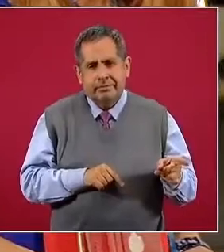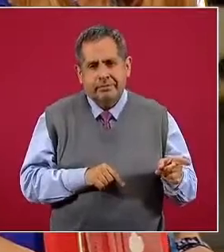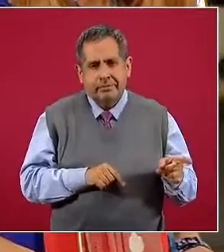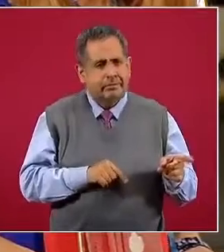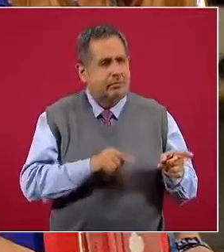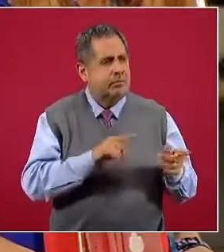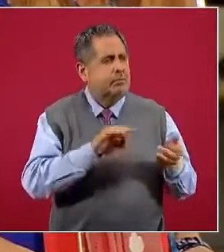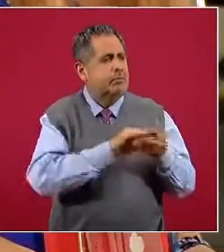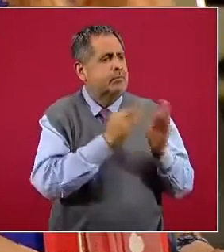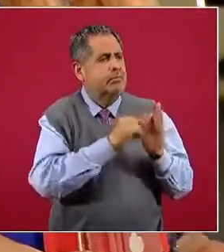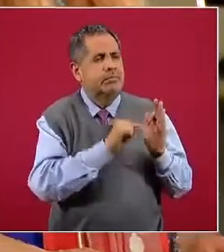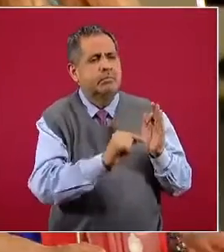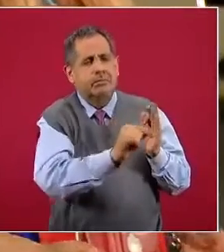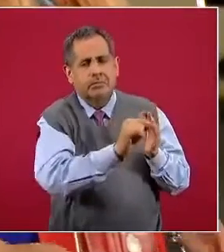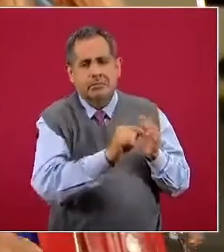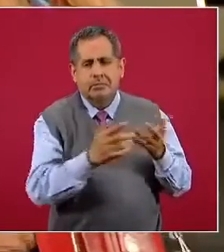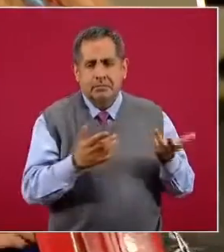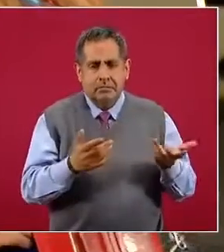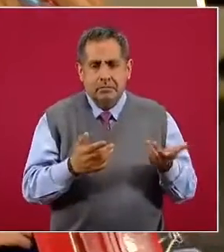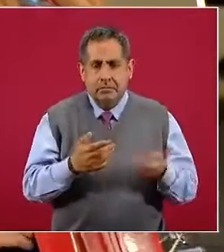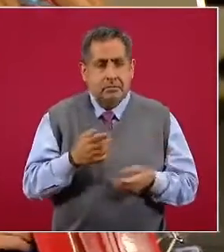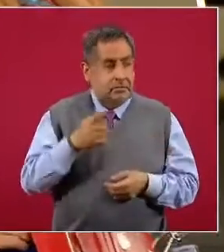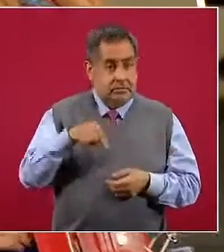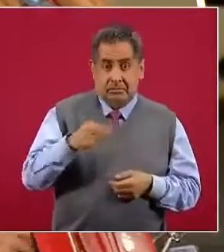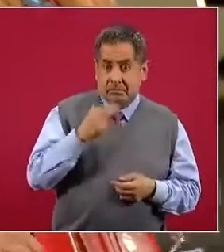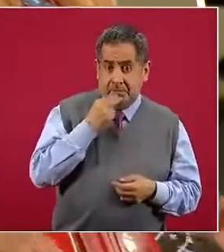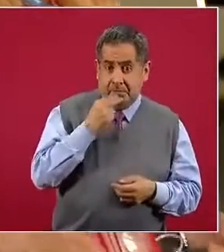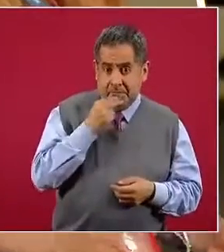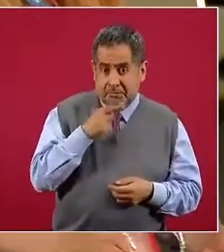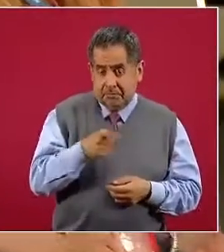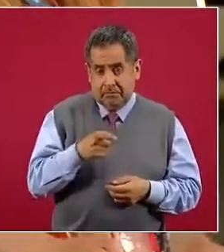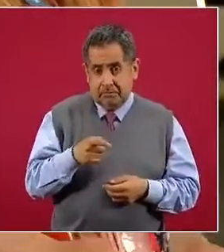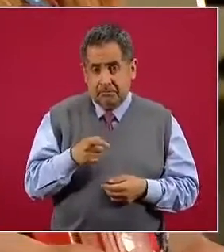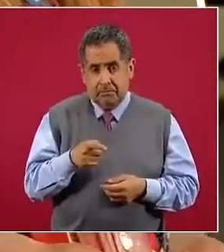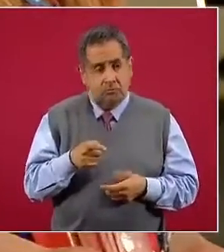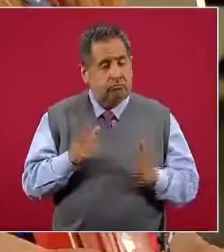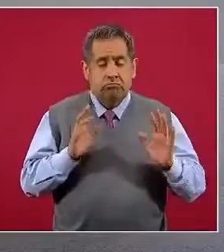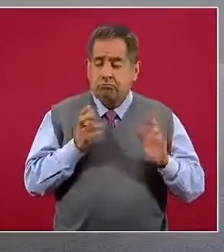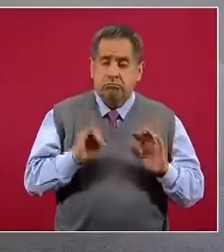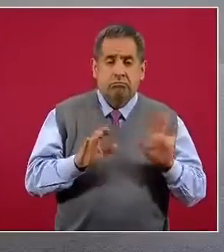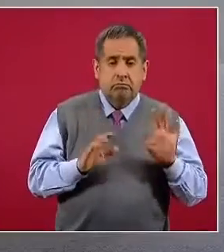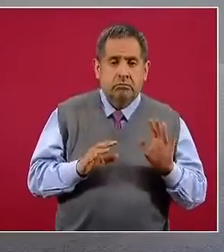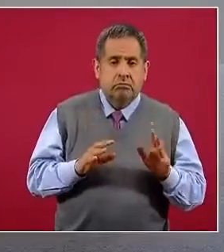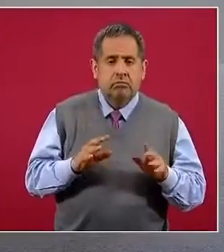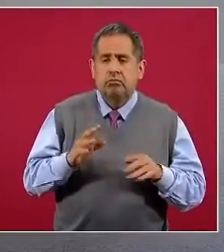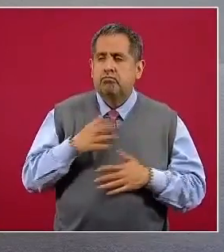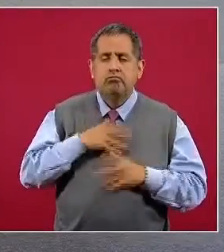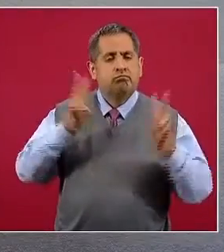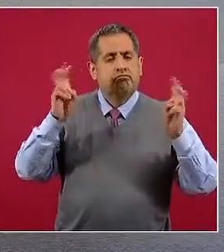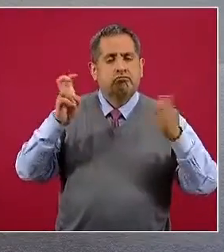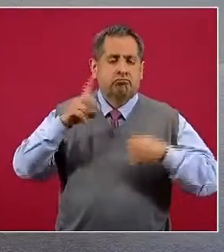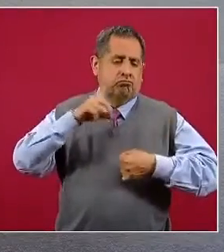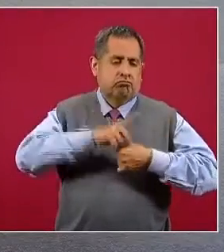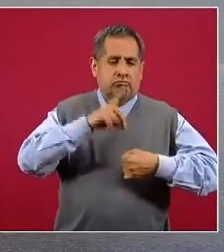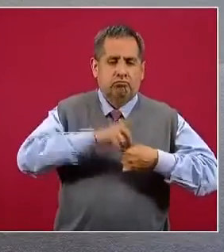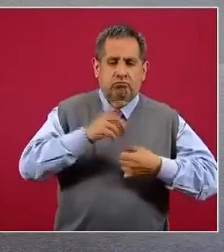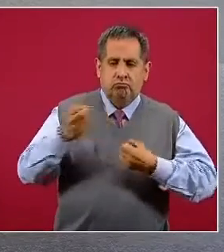estas instalaciones y usan este modo de operación de donatarias para